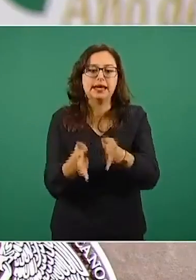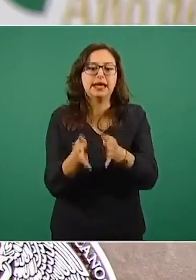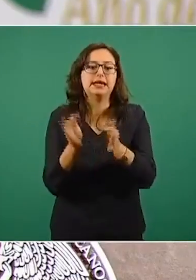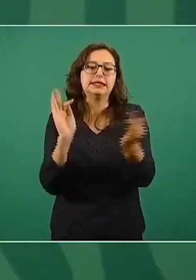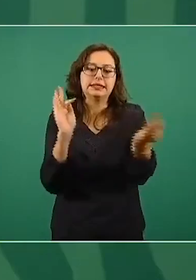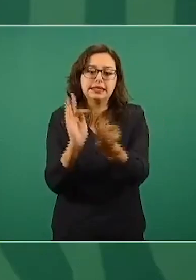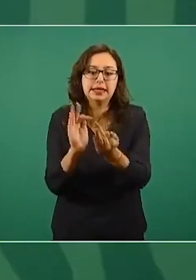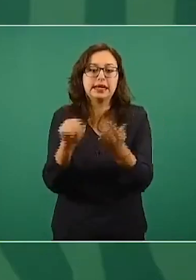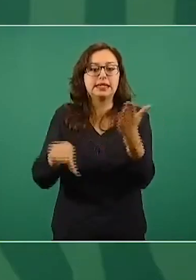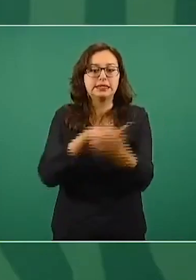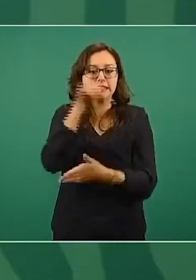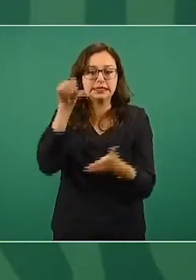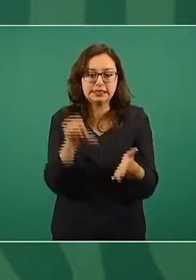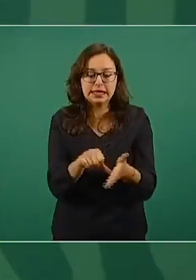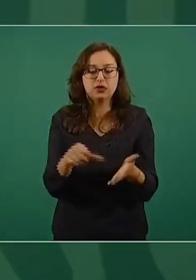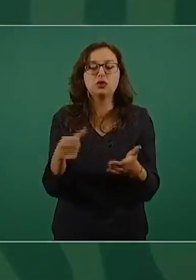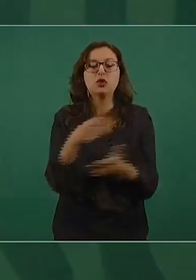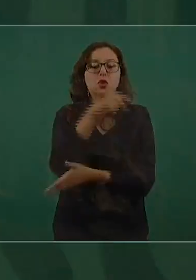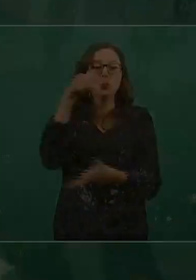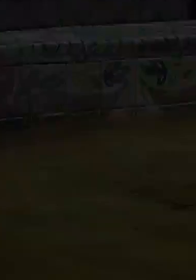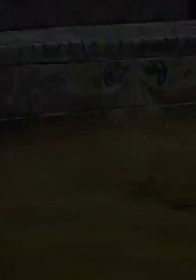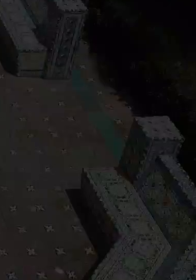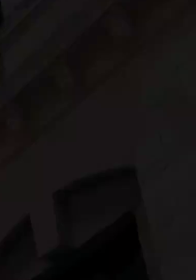de vacunación que se están verificando.